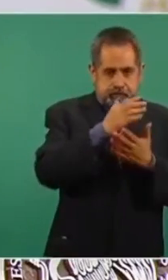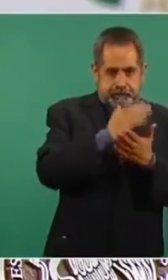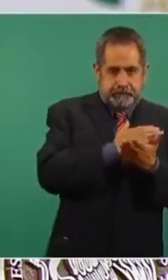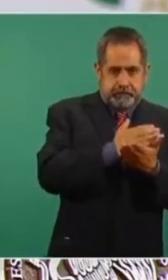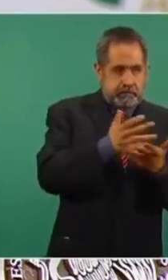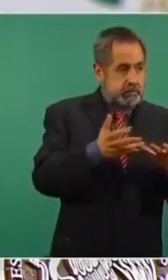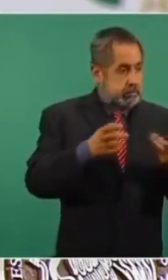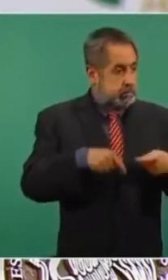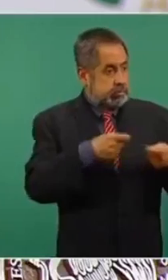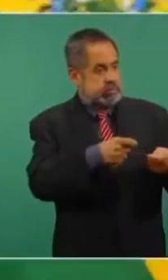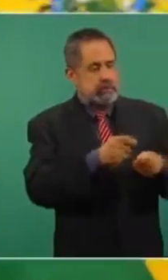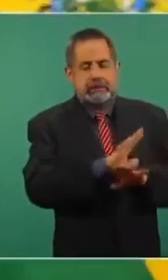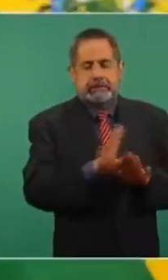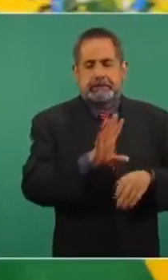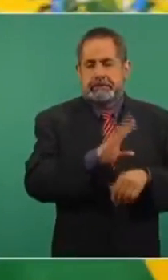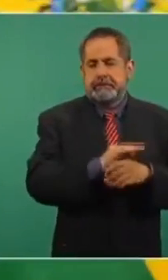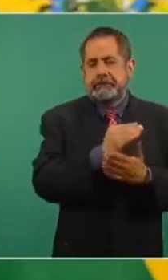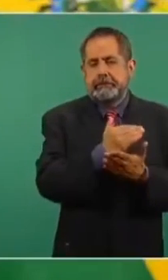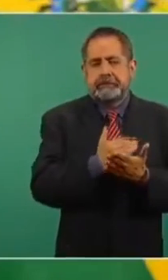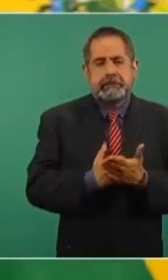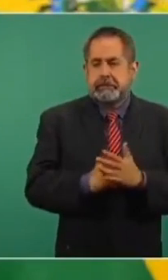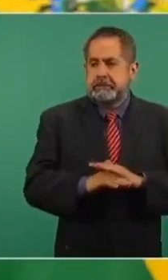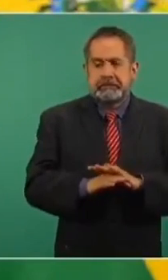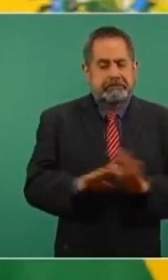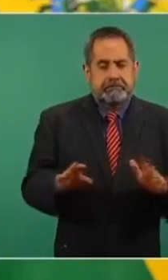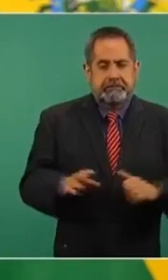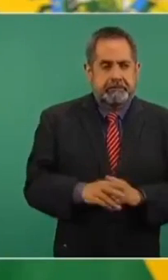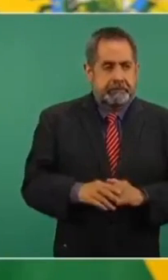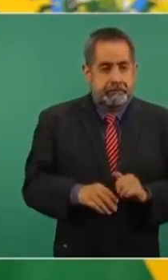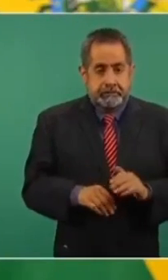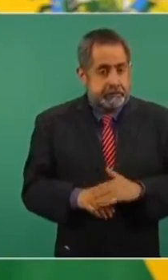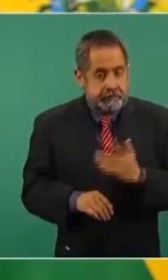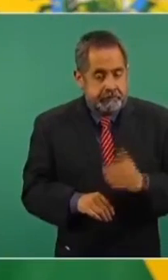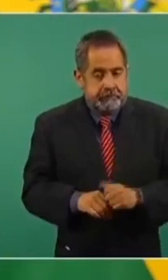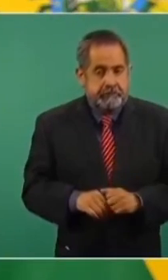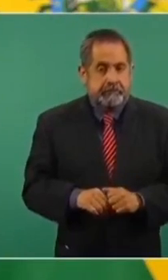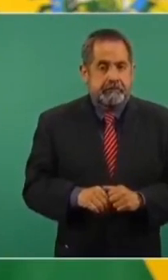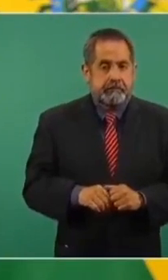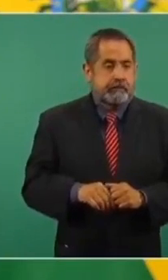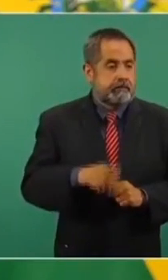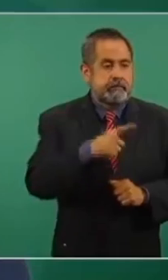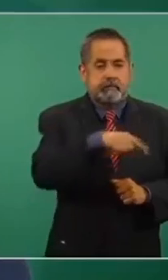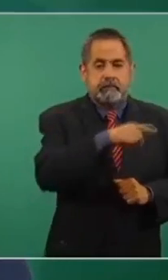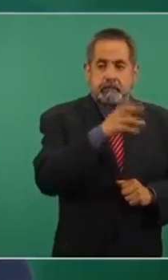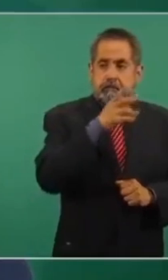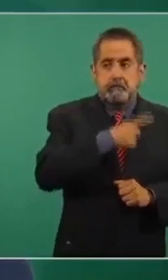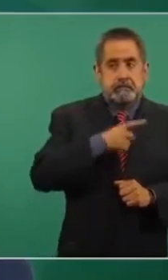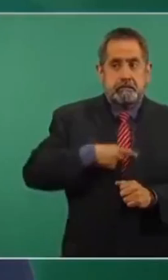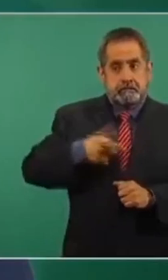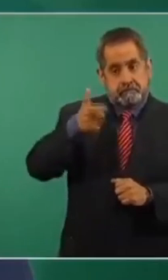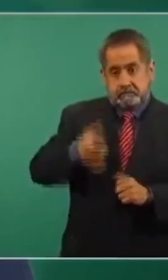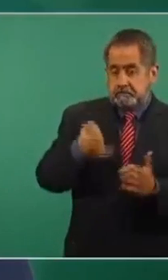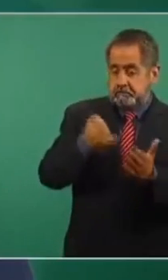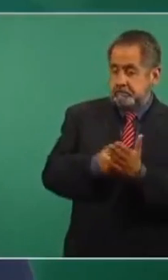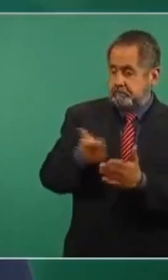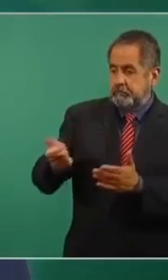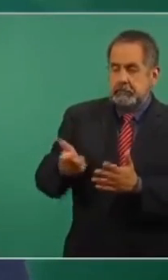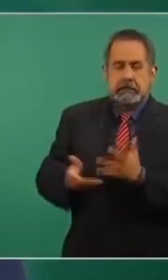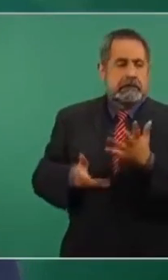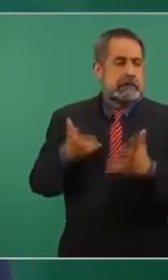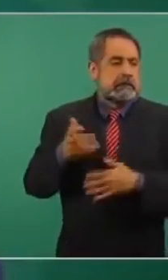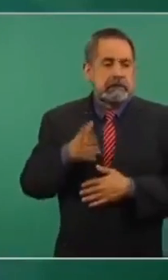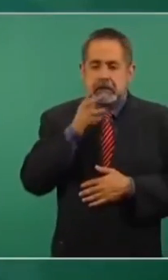superficie concesionada porque como no pueden evadir el pago de